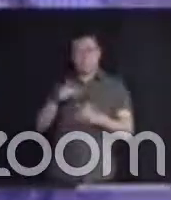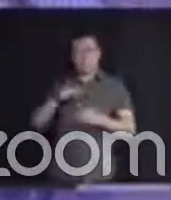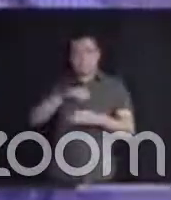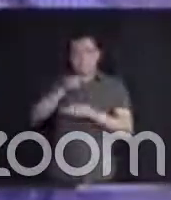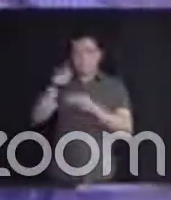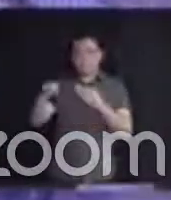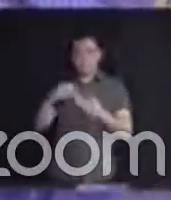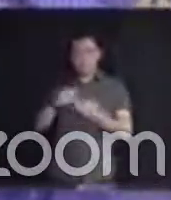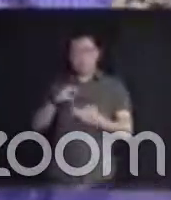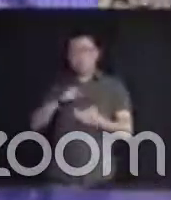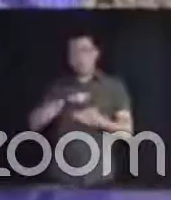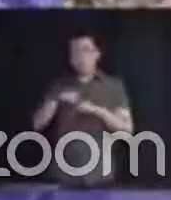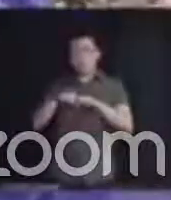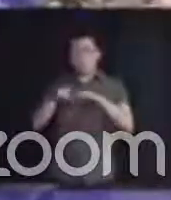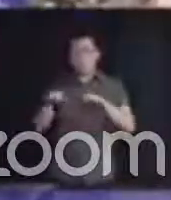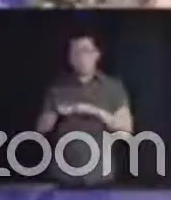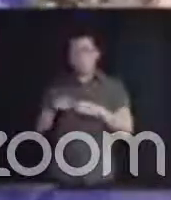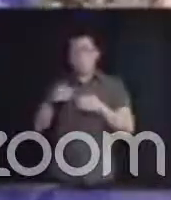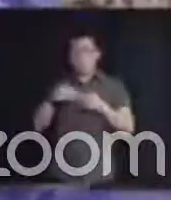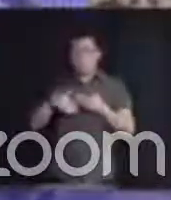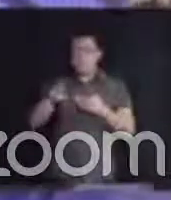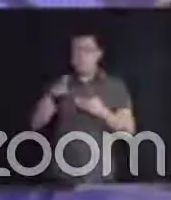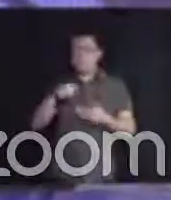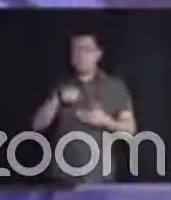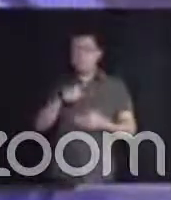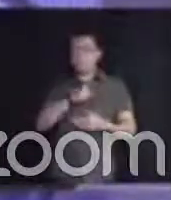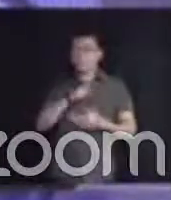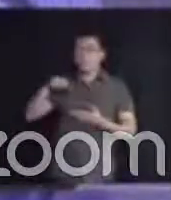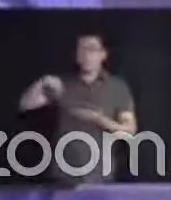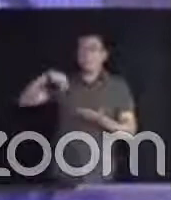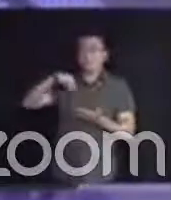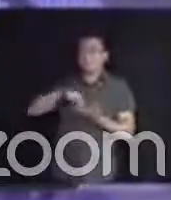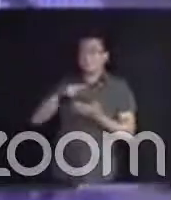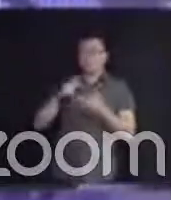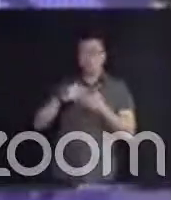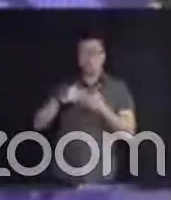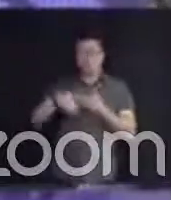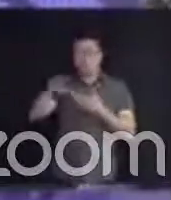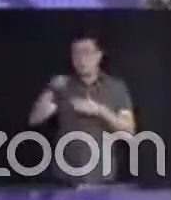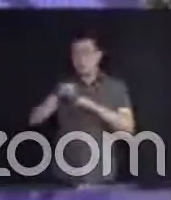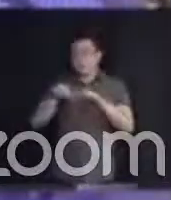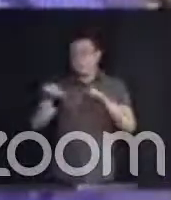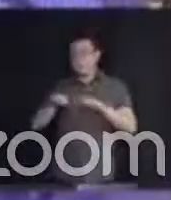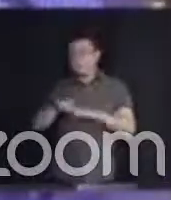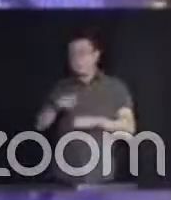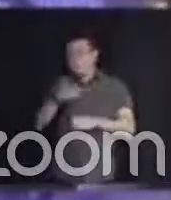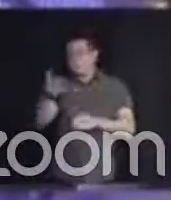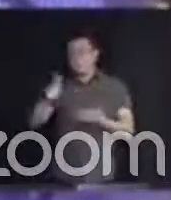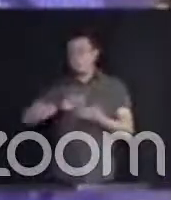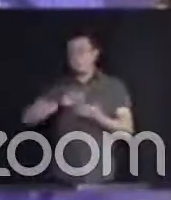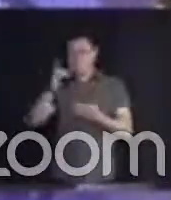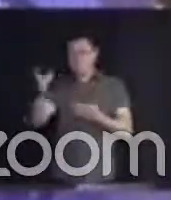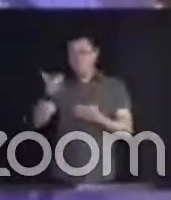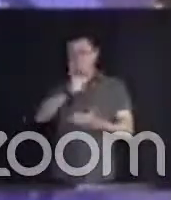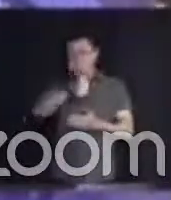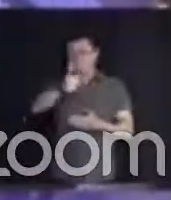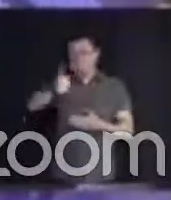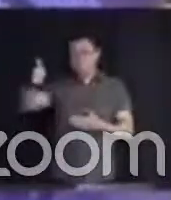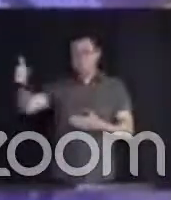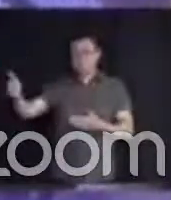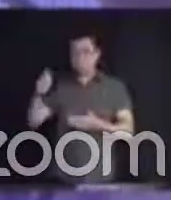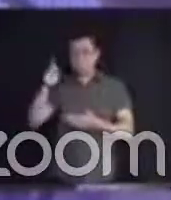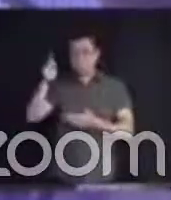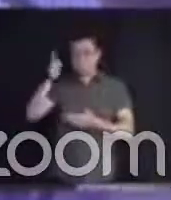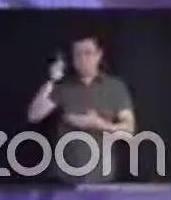compañera, esto es de todos. De aquí en adelante no se sube solo, entonces este premio, esta premiación es gracias a ustedes, gracias a cada